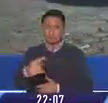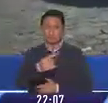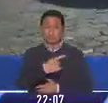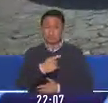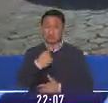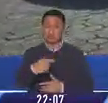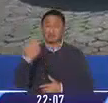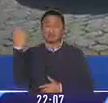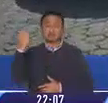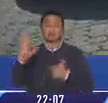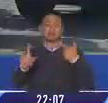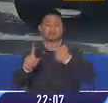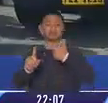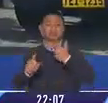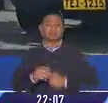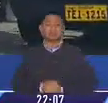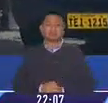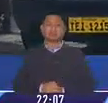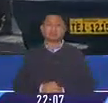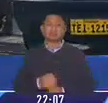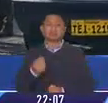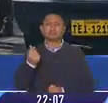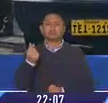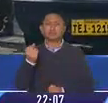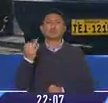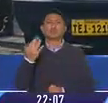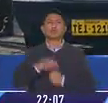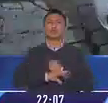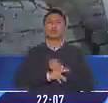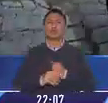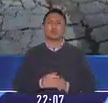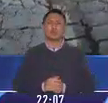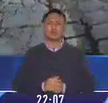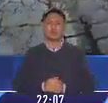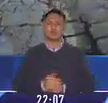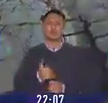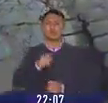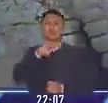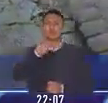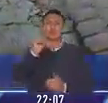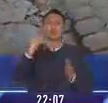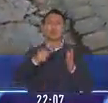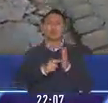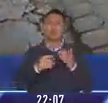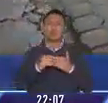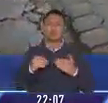esta emergencia. ¿Cuánto se sustrajeron los antisociales? Se fueron llevando 30 mil dólares.